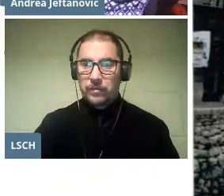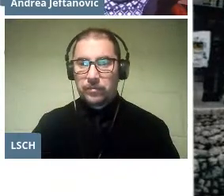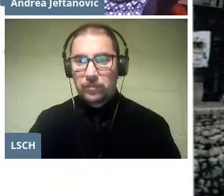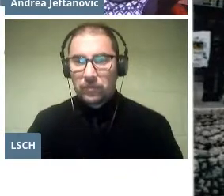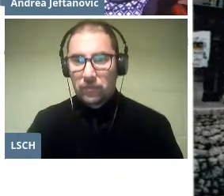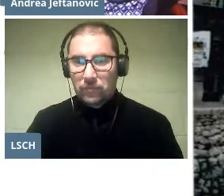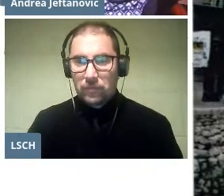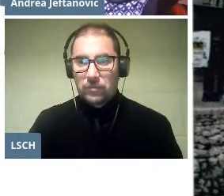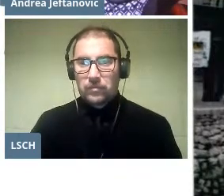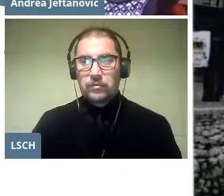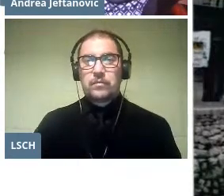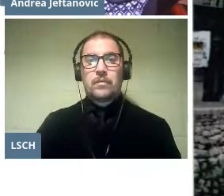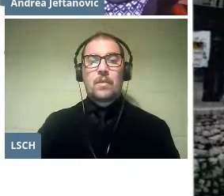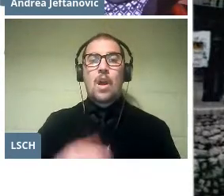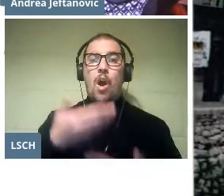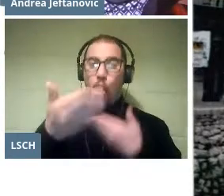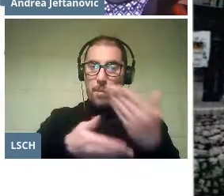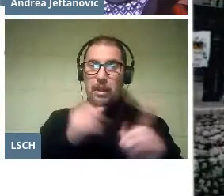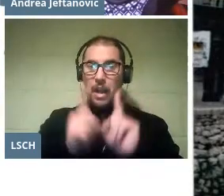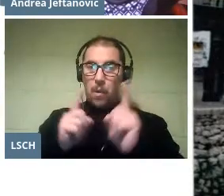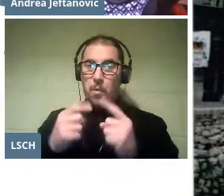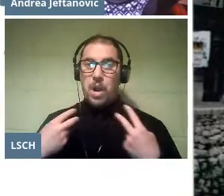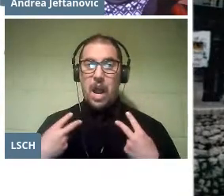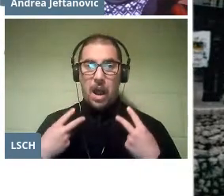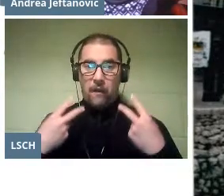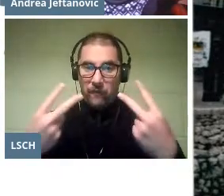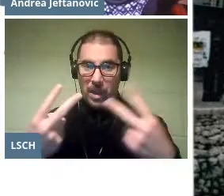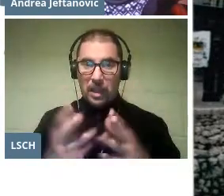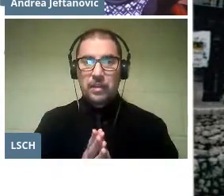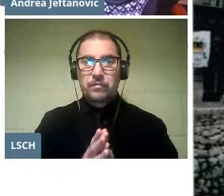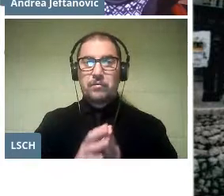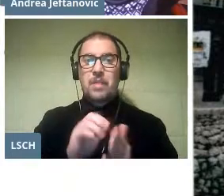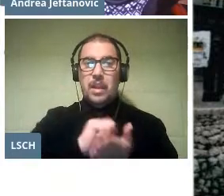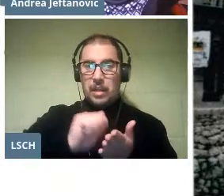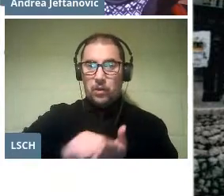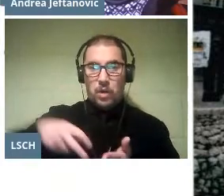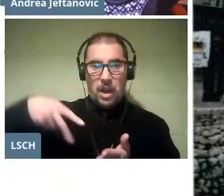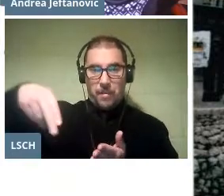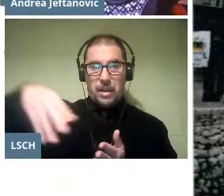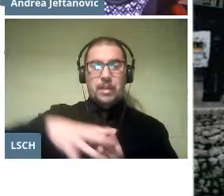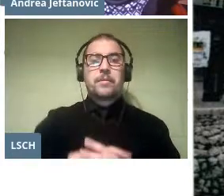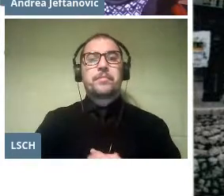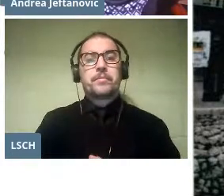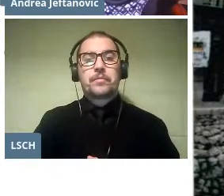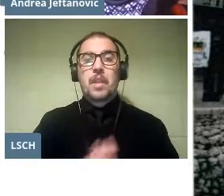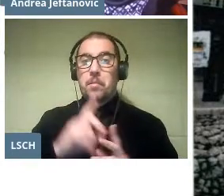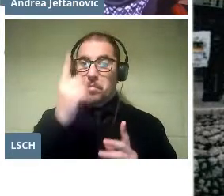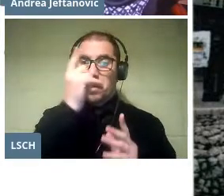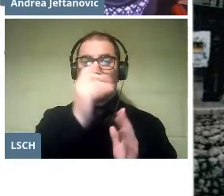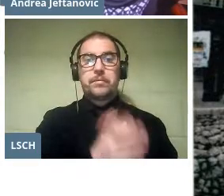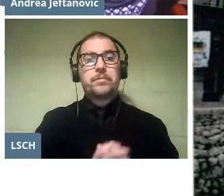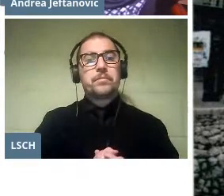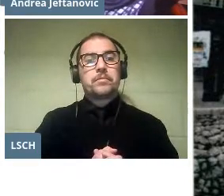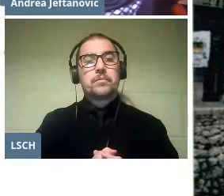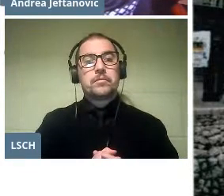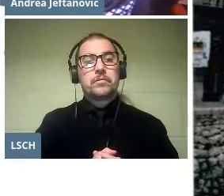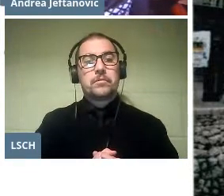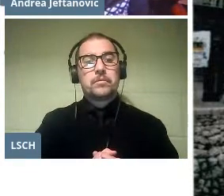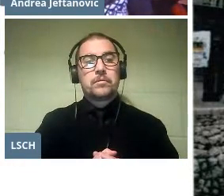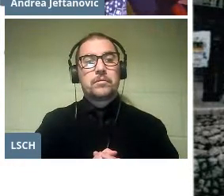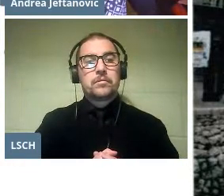Y les voy a compartir algunos de estos viajes, de estas escrituras caminantes. El primero,